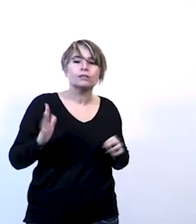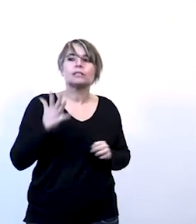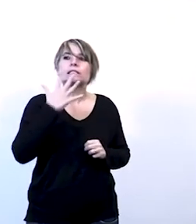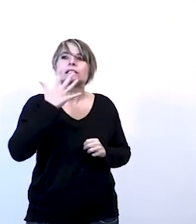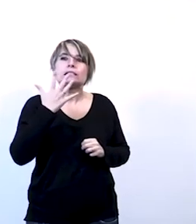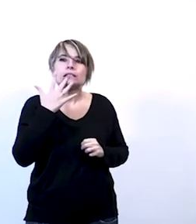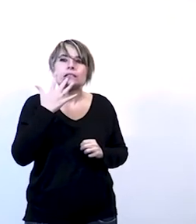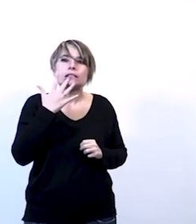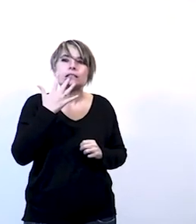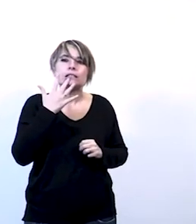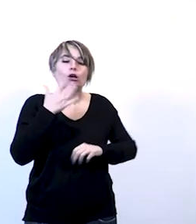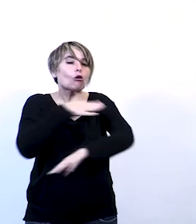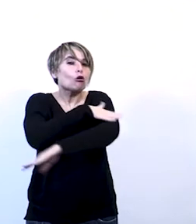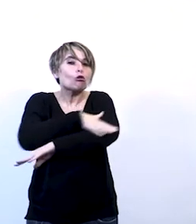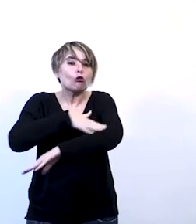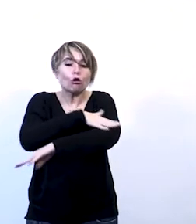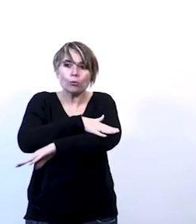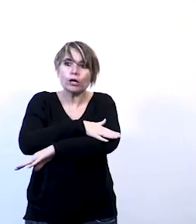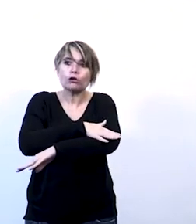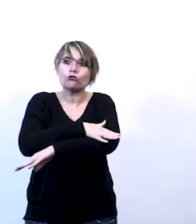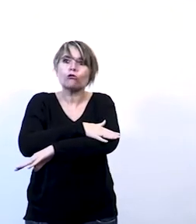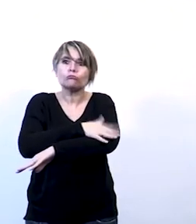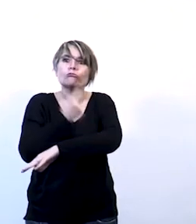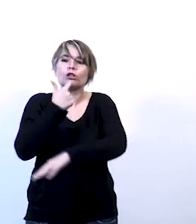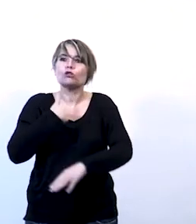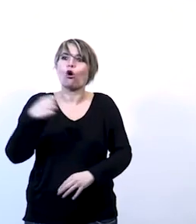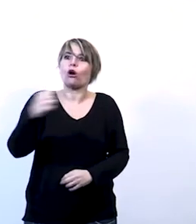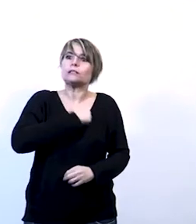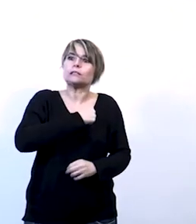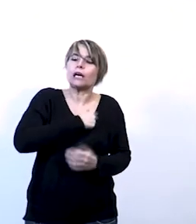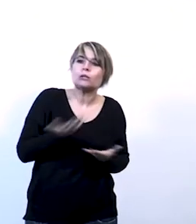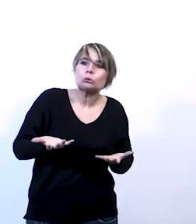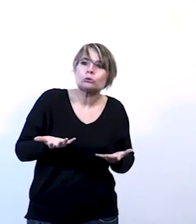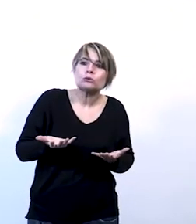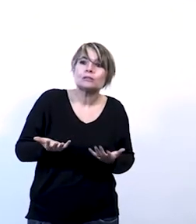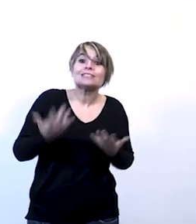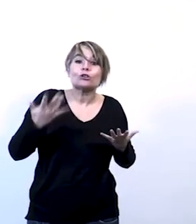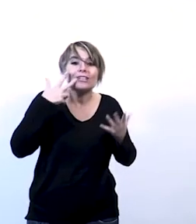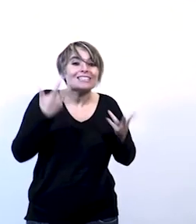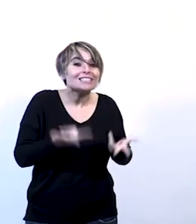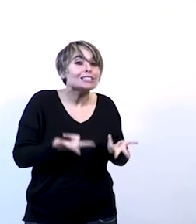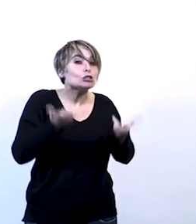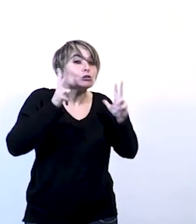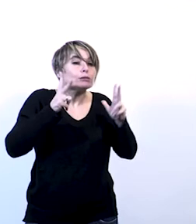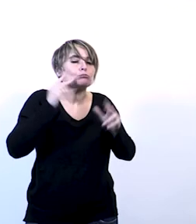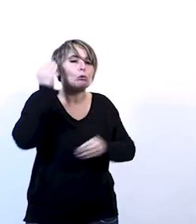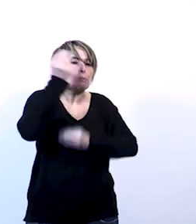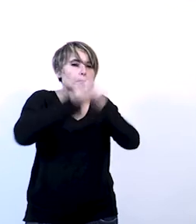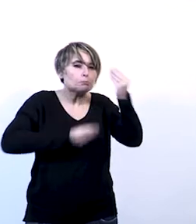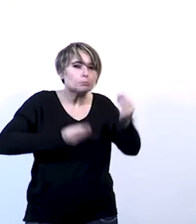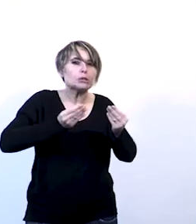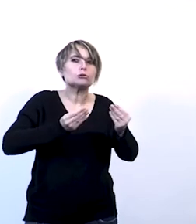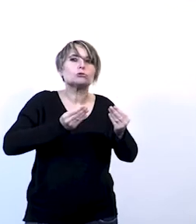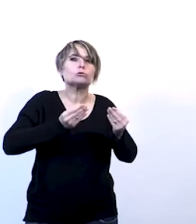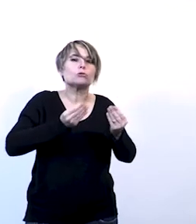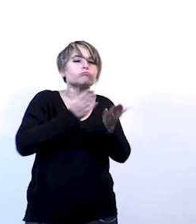Y no hay un gobierno que dice, yo soy un gobierno cristiano. Entonces, el sionismo yo creo que tiene bastante